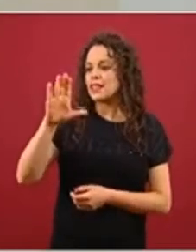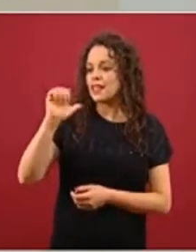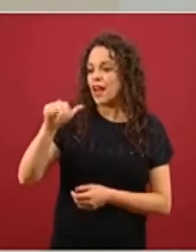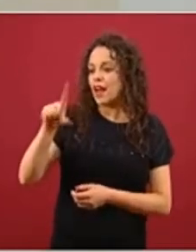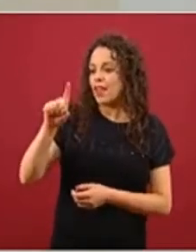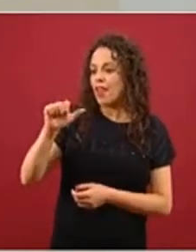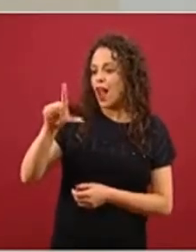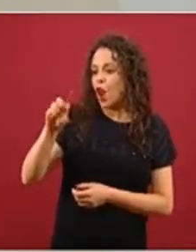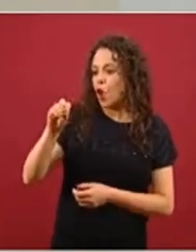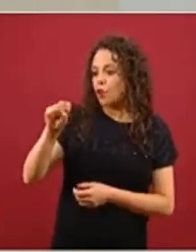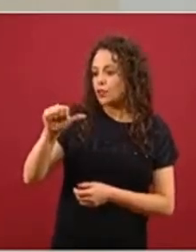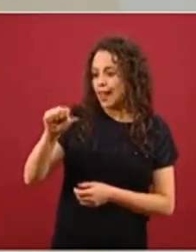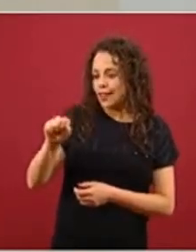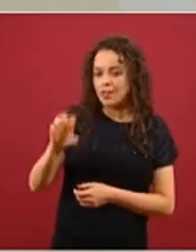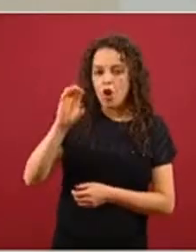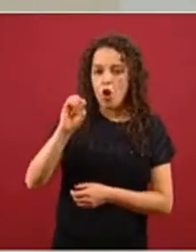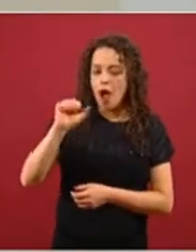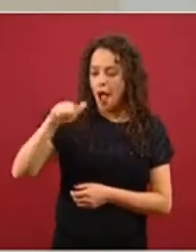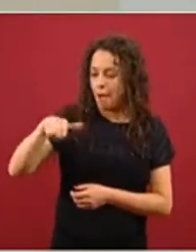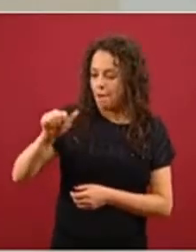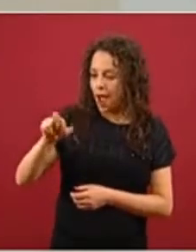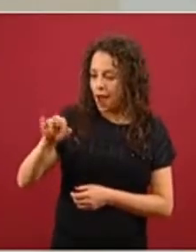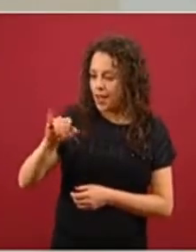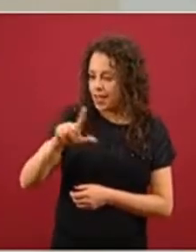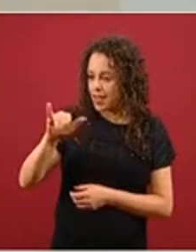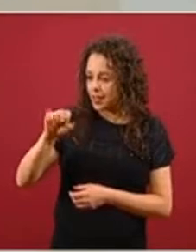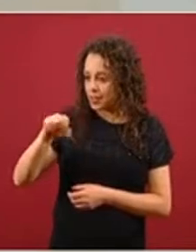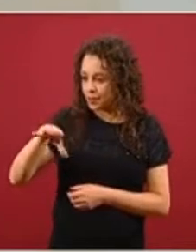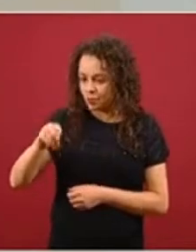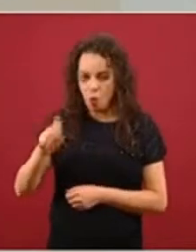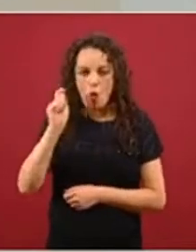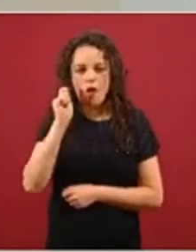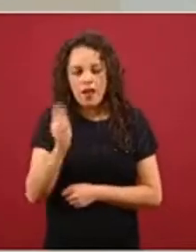amarillismo, que invita a que haya una mayor